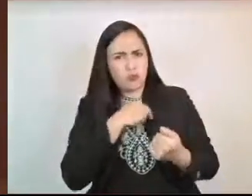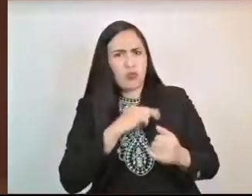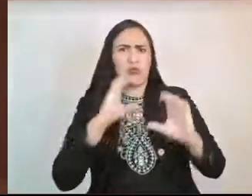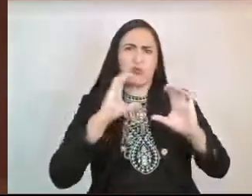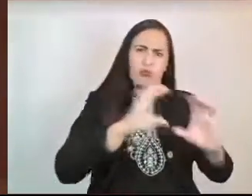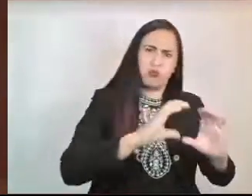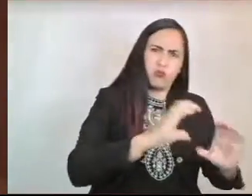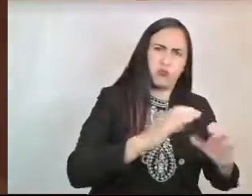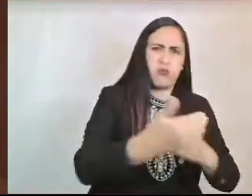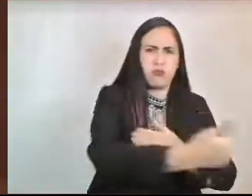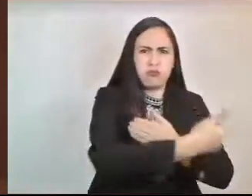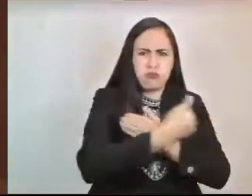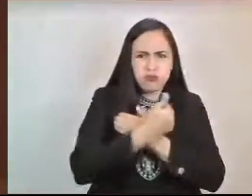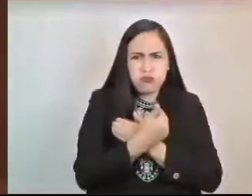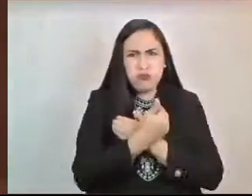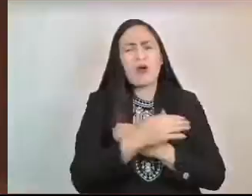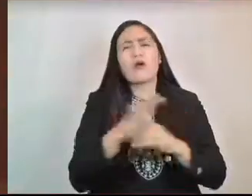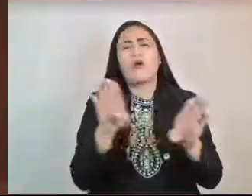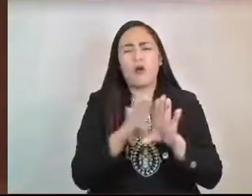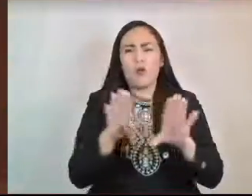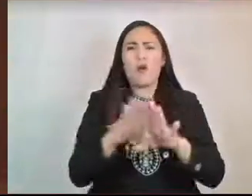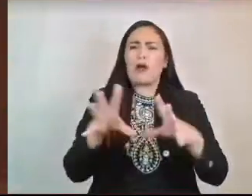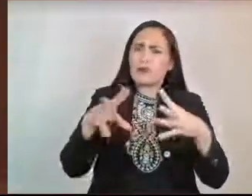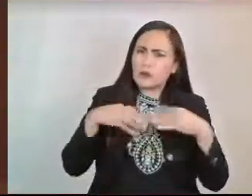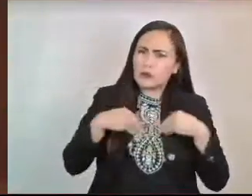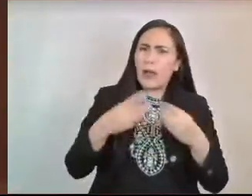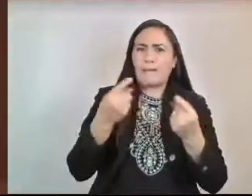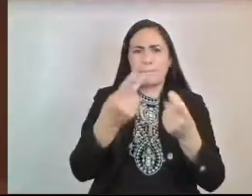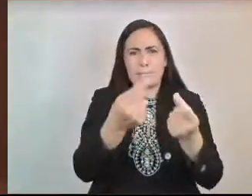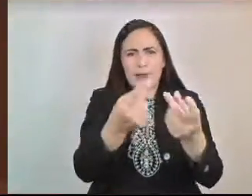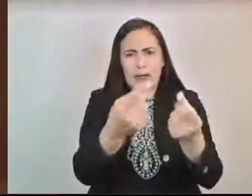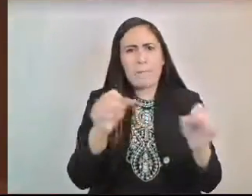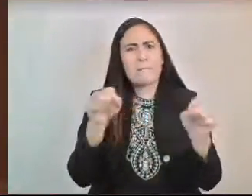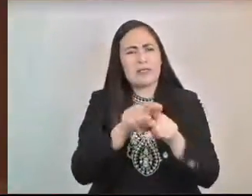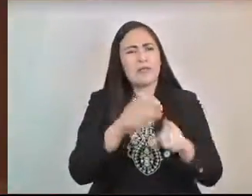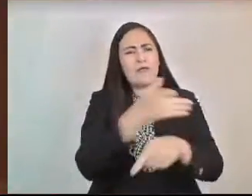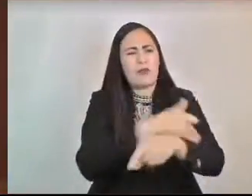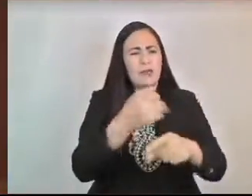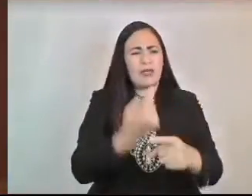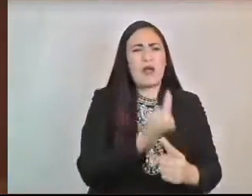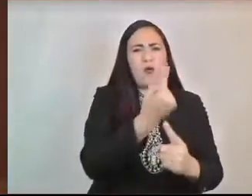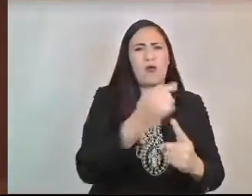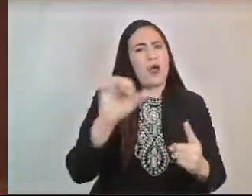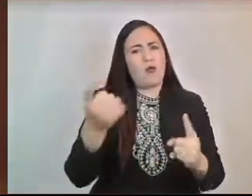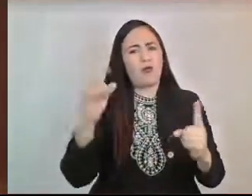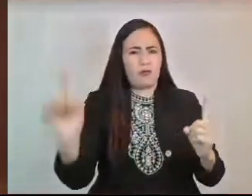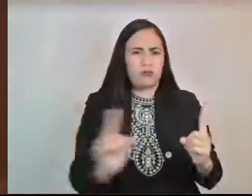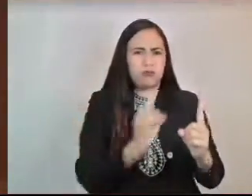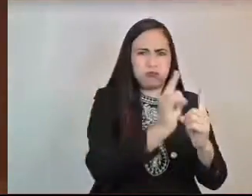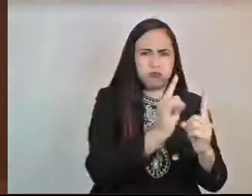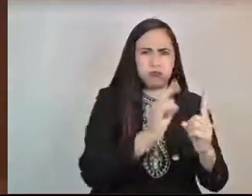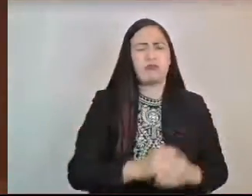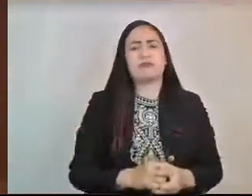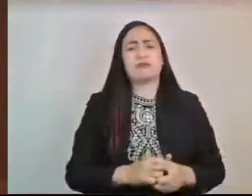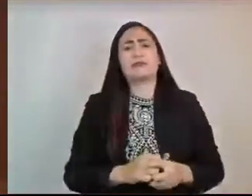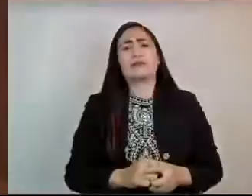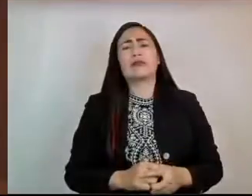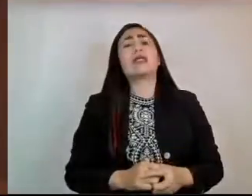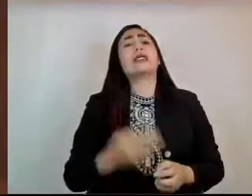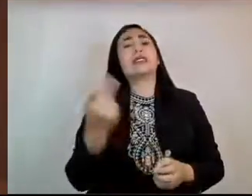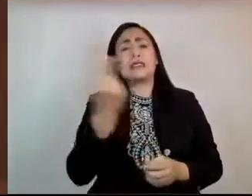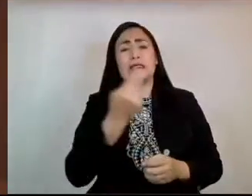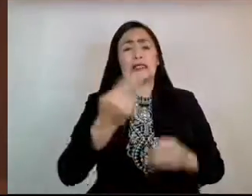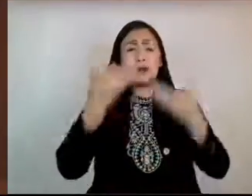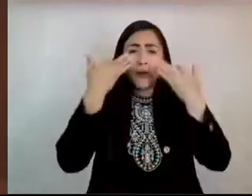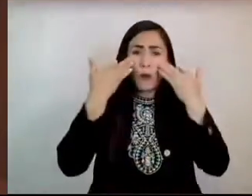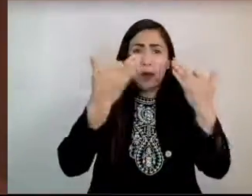mayor agilidad en la adopción y al acogimiento familiar. Hagamos visible esta problemática por una primera